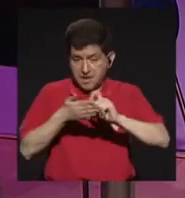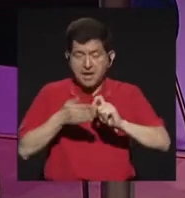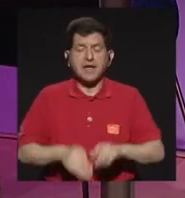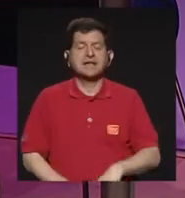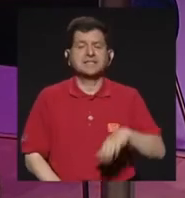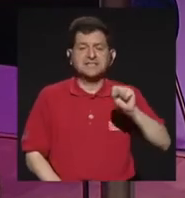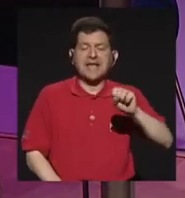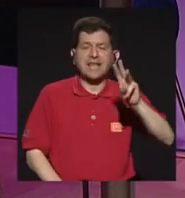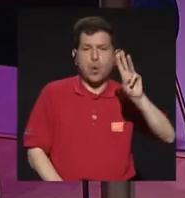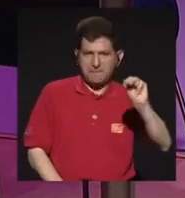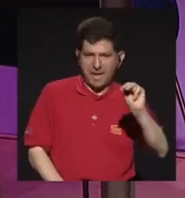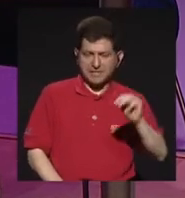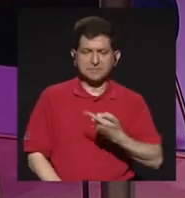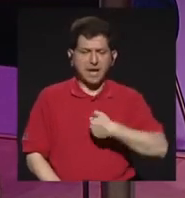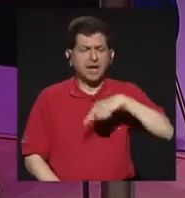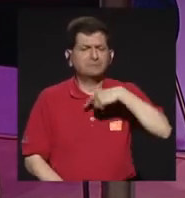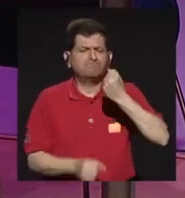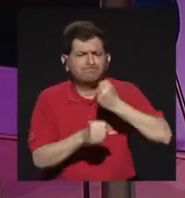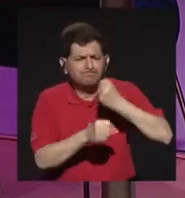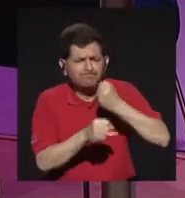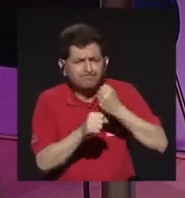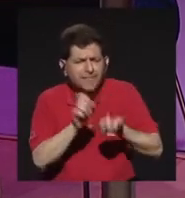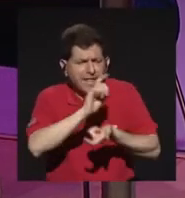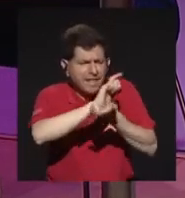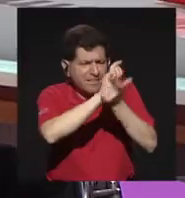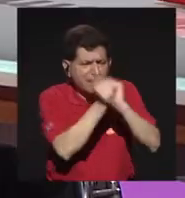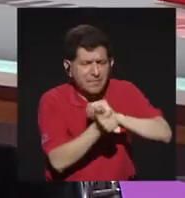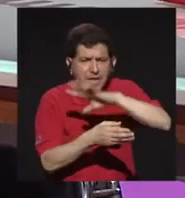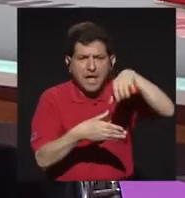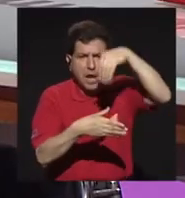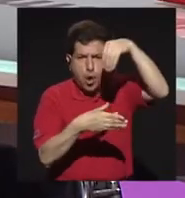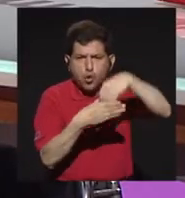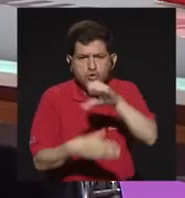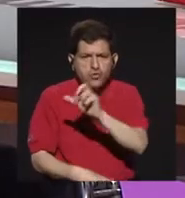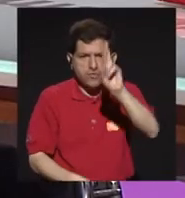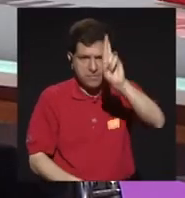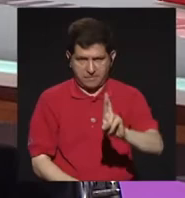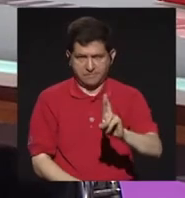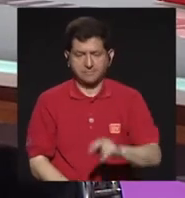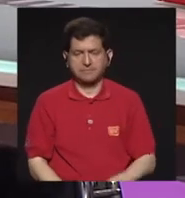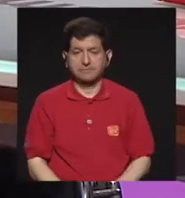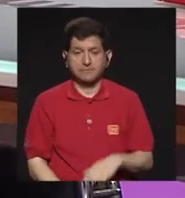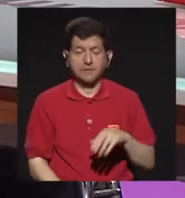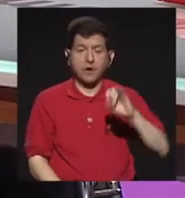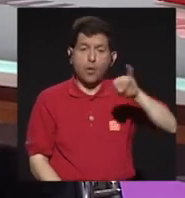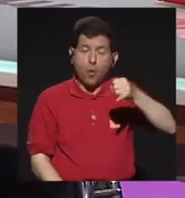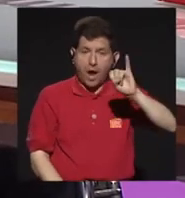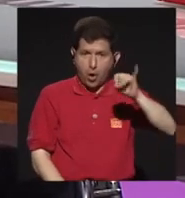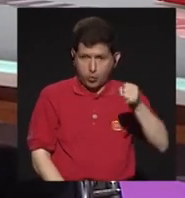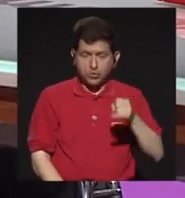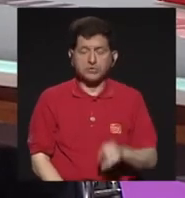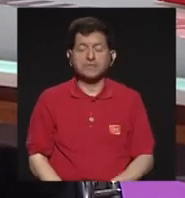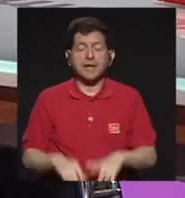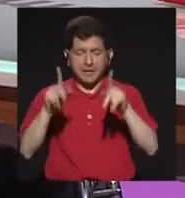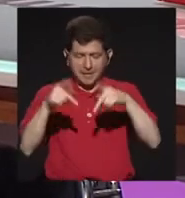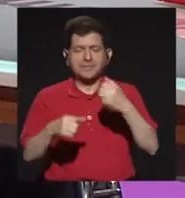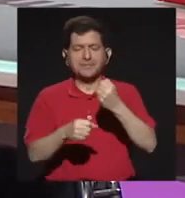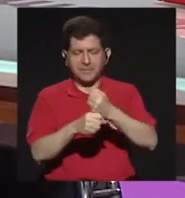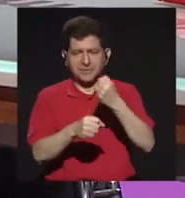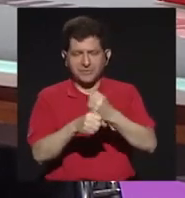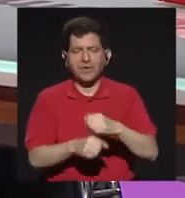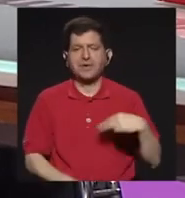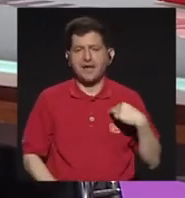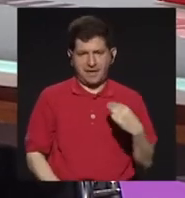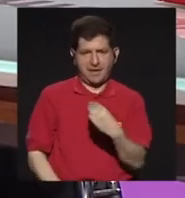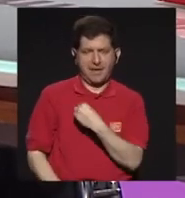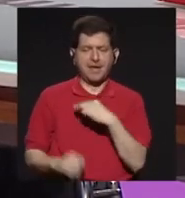Meresman, nos dimos a la tarea de adaptar al contexto costarricense. Justamente Juan José fue una de las personas que desde el